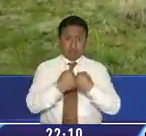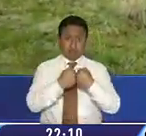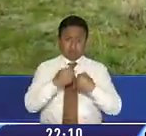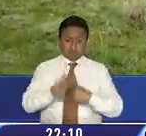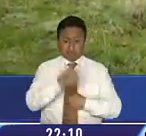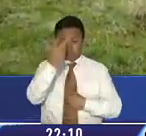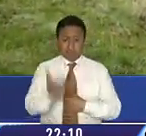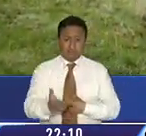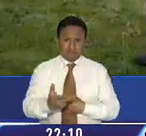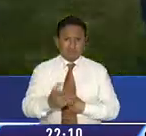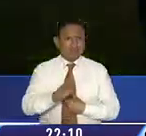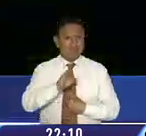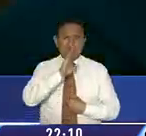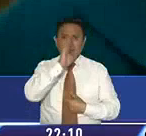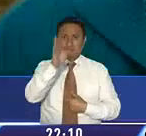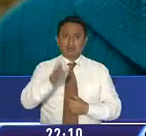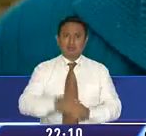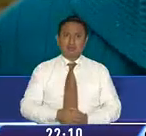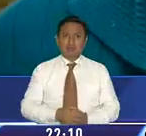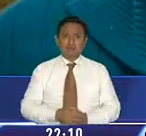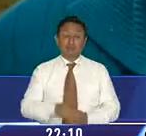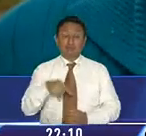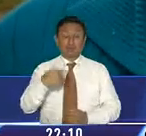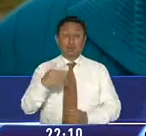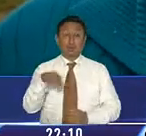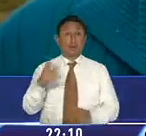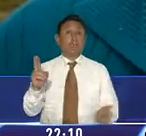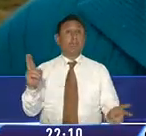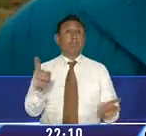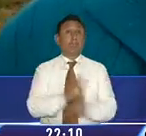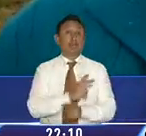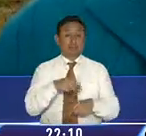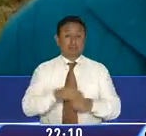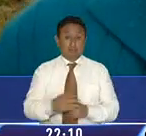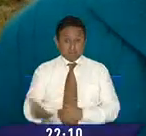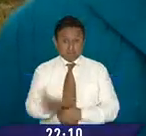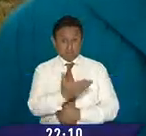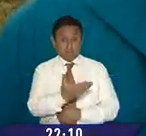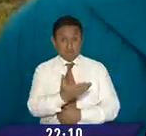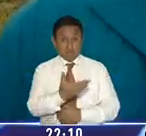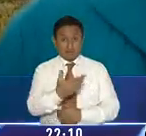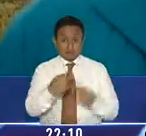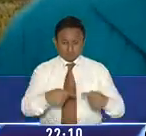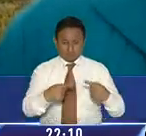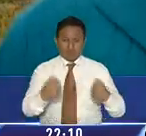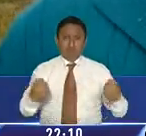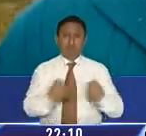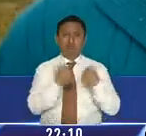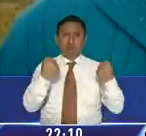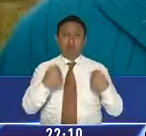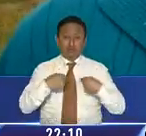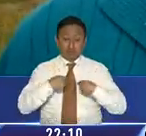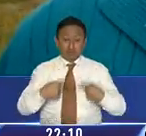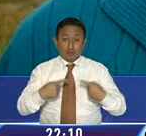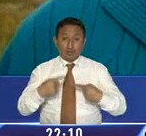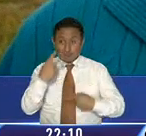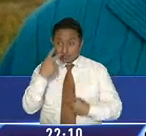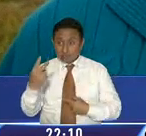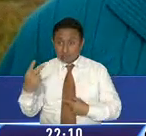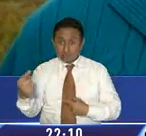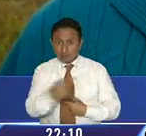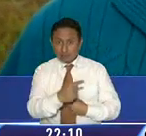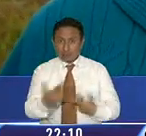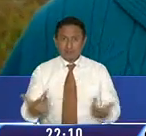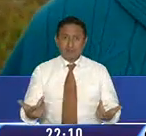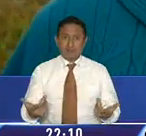comunes. Bien peligrosa, mismo, bien peligrosa. No ven los accidentes que hay a cada rato. Y nosotros que viajamos todos los días vemos lo que pasa en